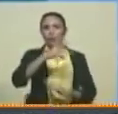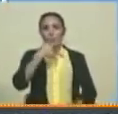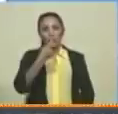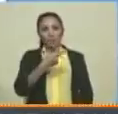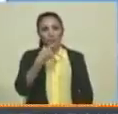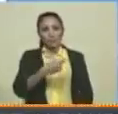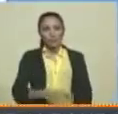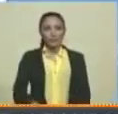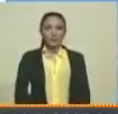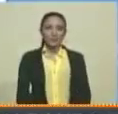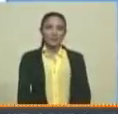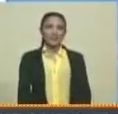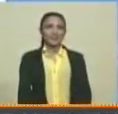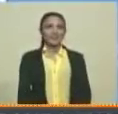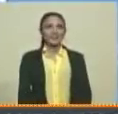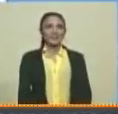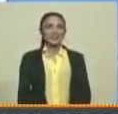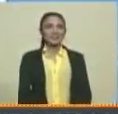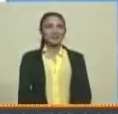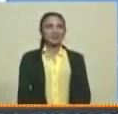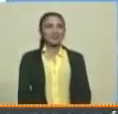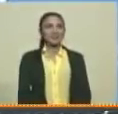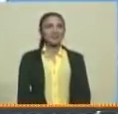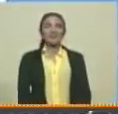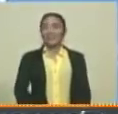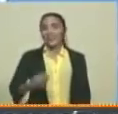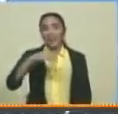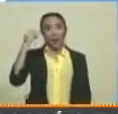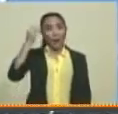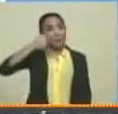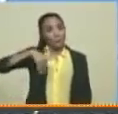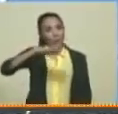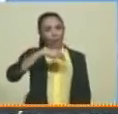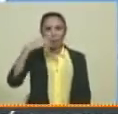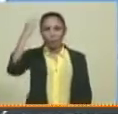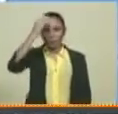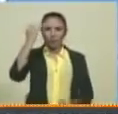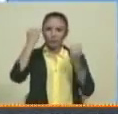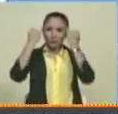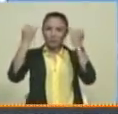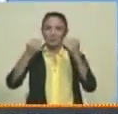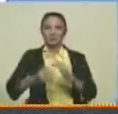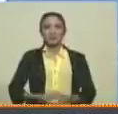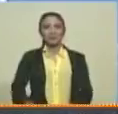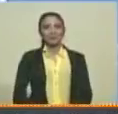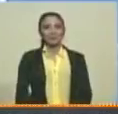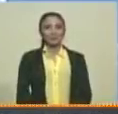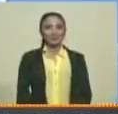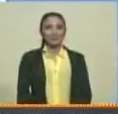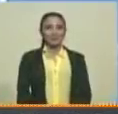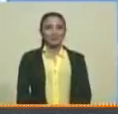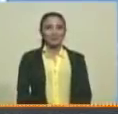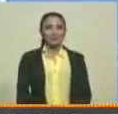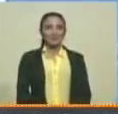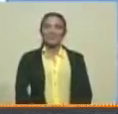pueblo, en un pueblo con conciencia que sepa hacer